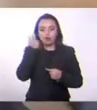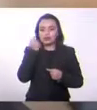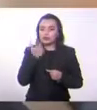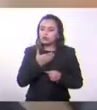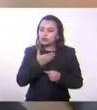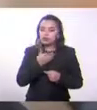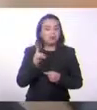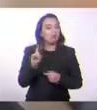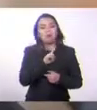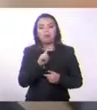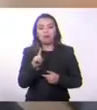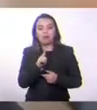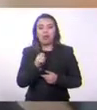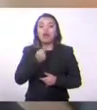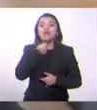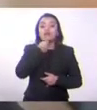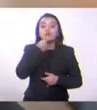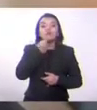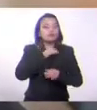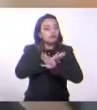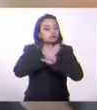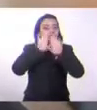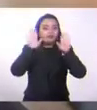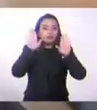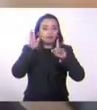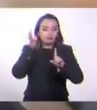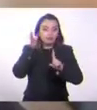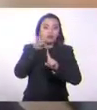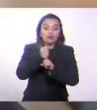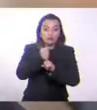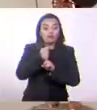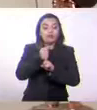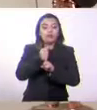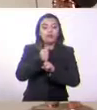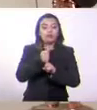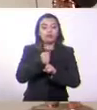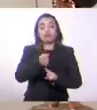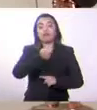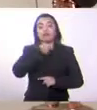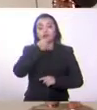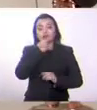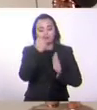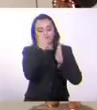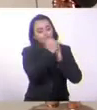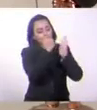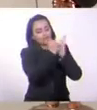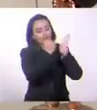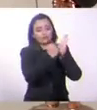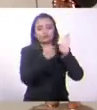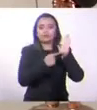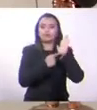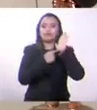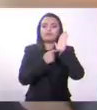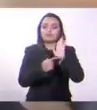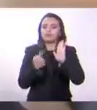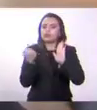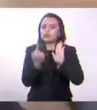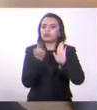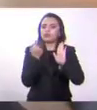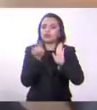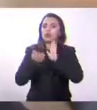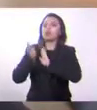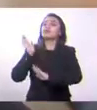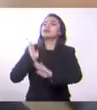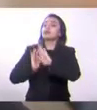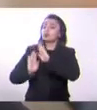lo escribió, sino que presenta solo los datos de Roque Dalton. En su guía de aprendizaje ustedes tienen otro texto, pero